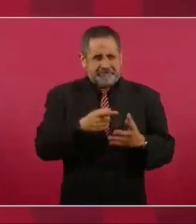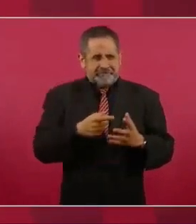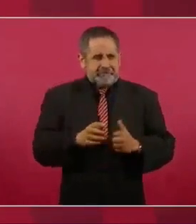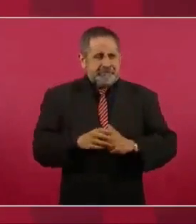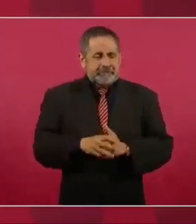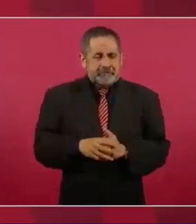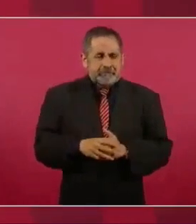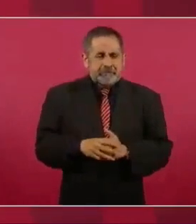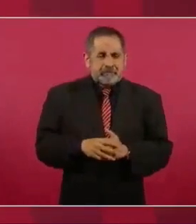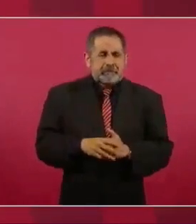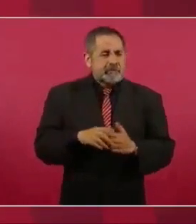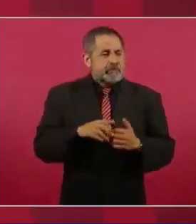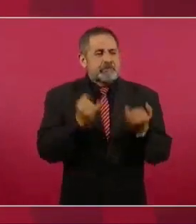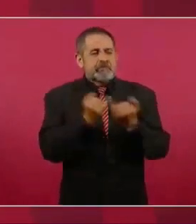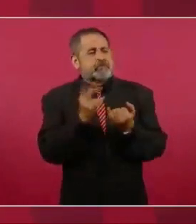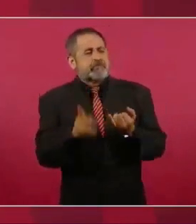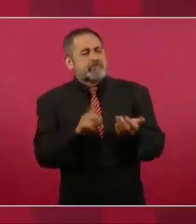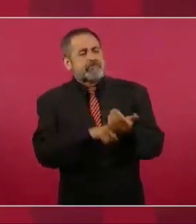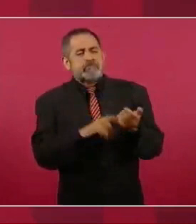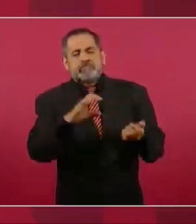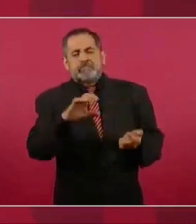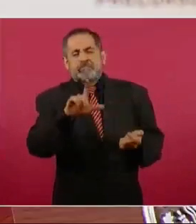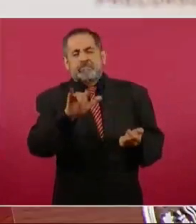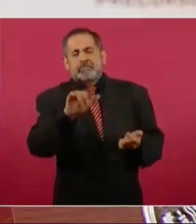pero el caso del señor Claudio,